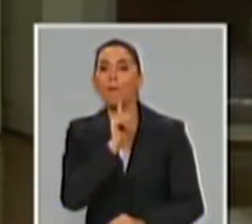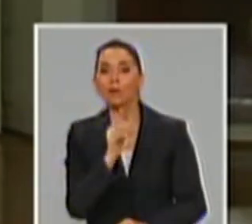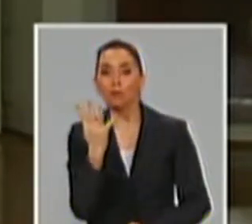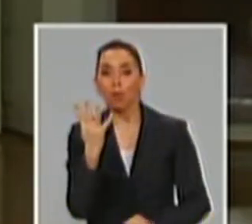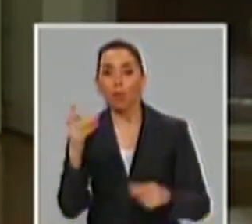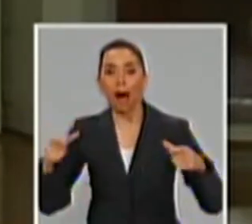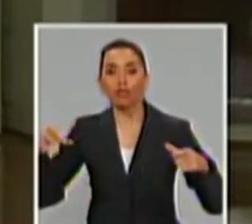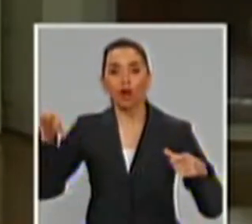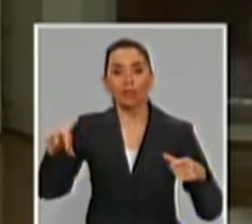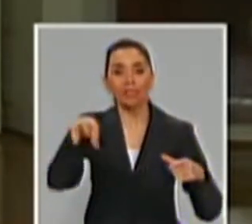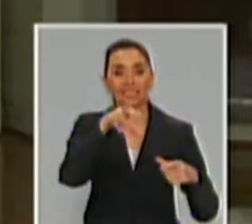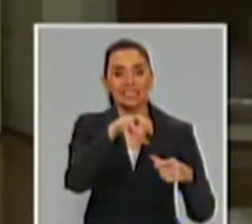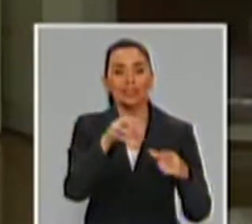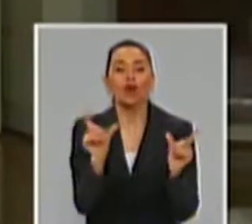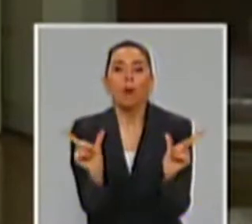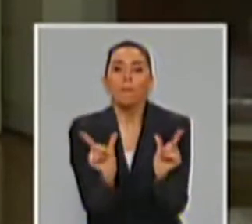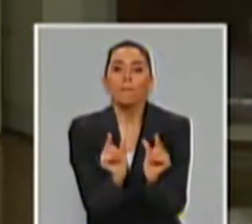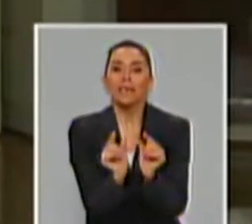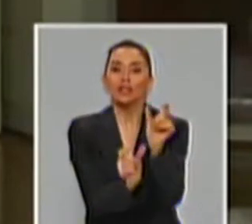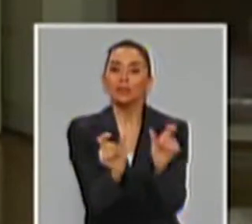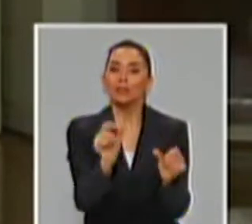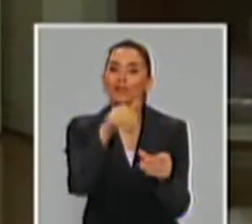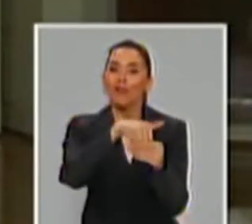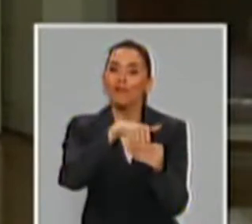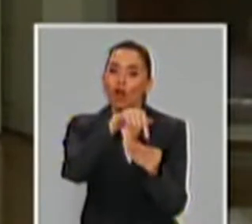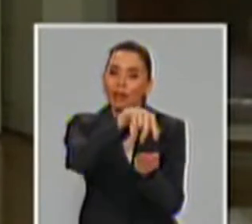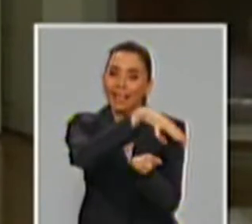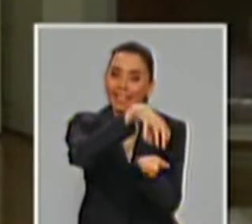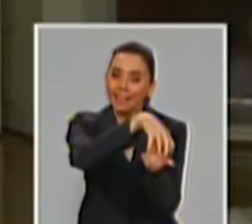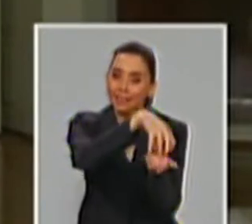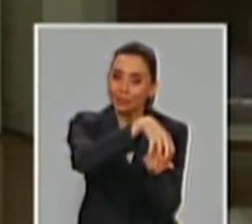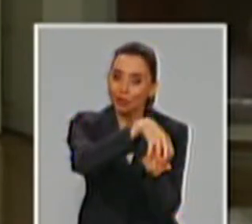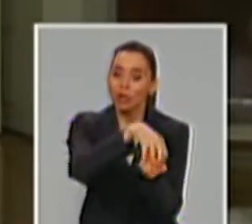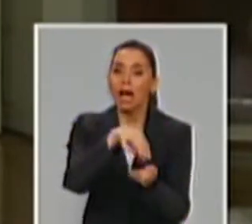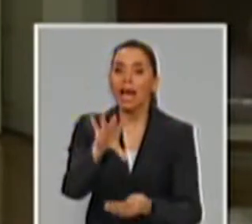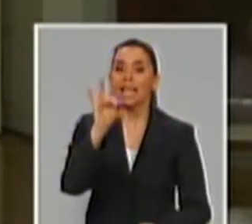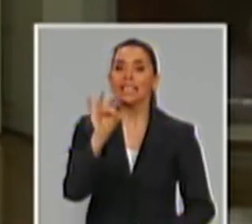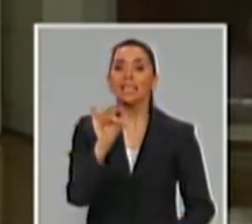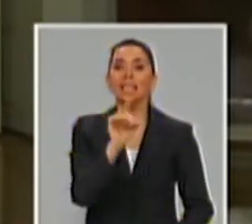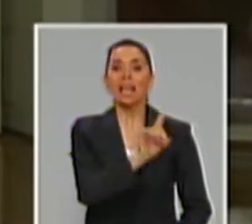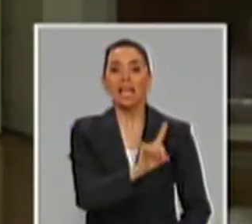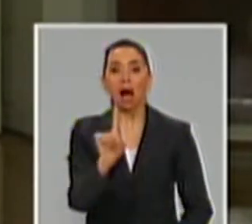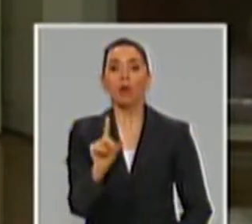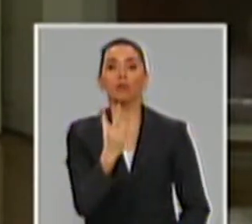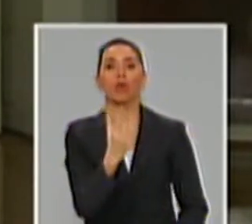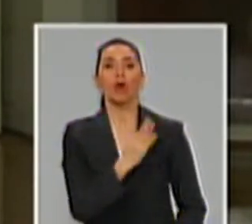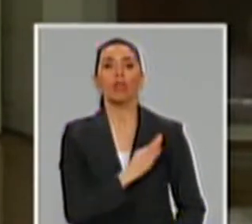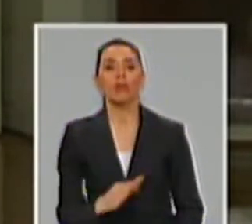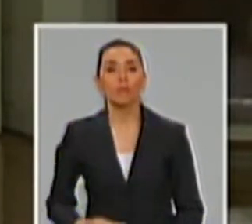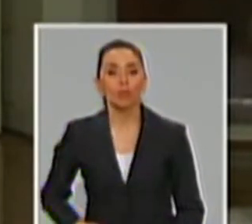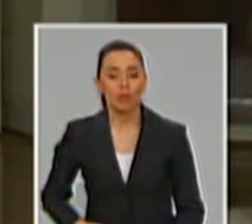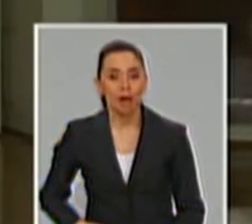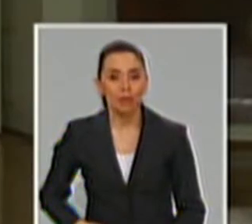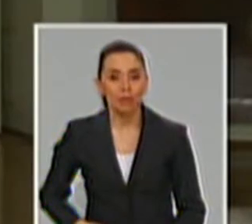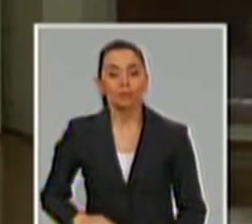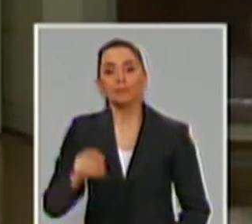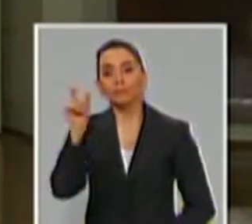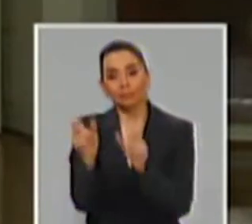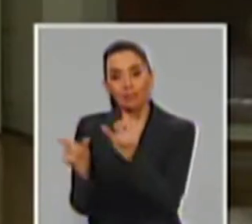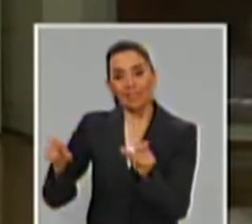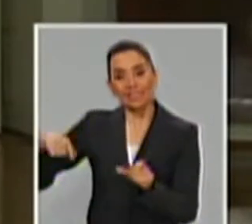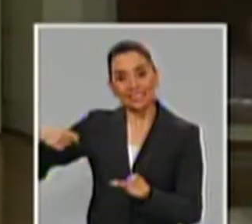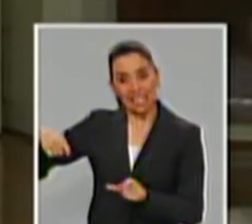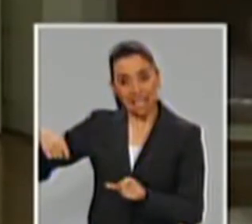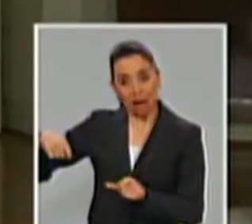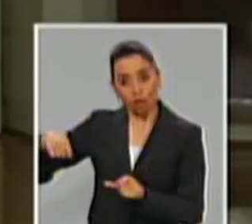que corresponden a los de menor número de electores, elegirán 2 diputados cada uno. Con respecto a los senadores,